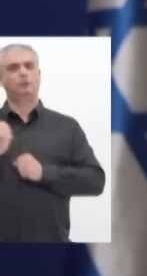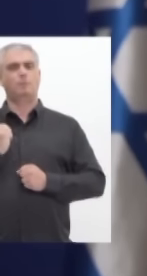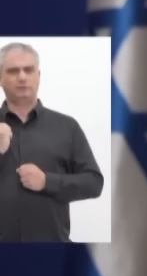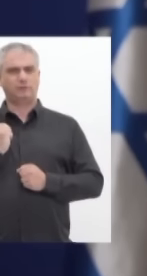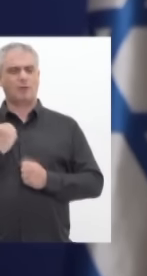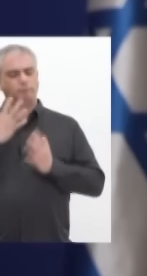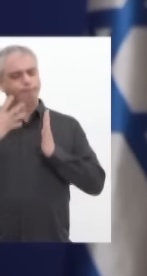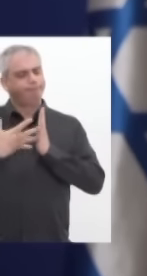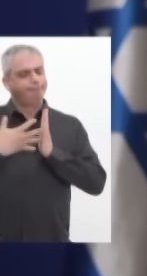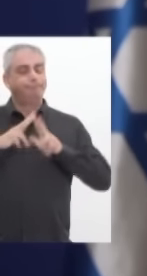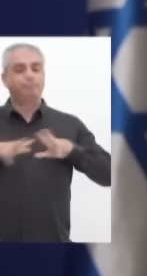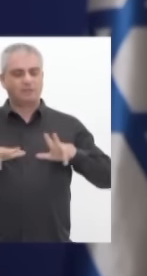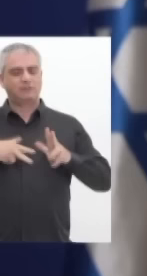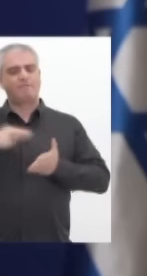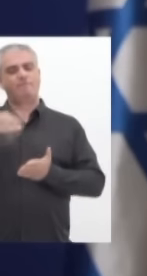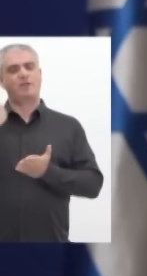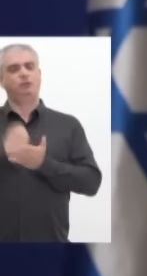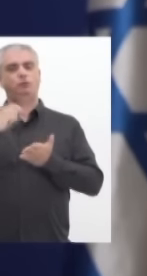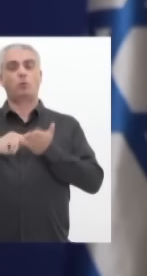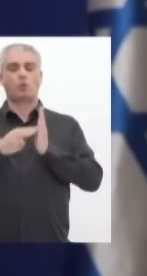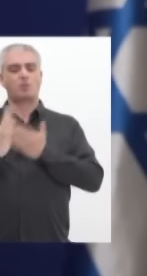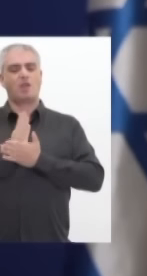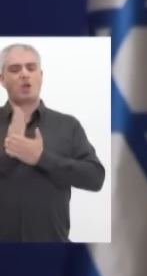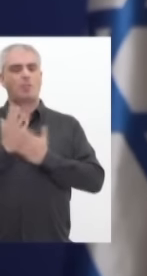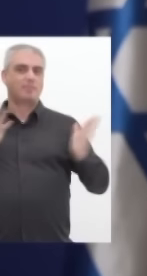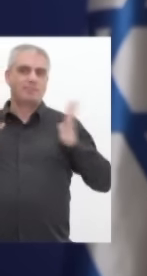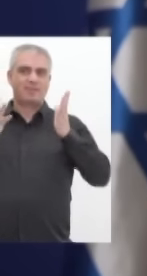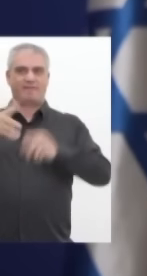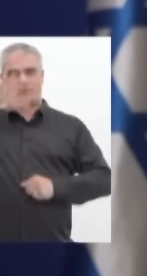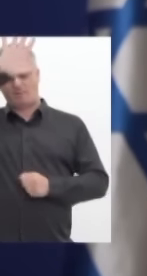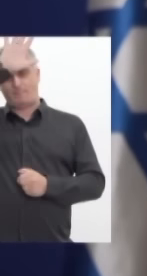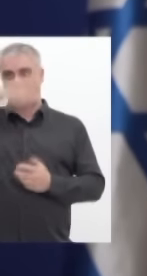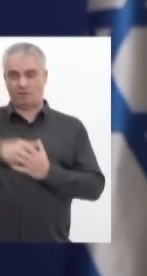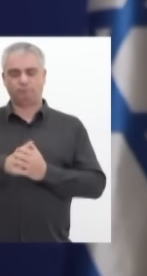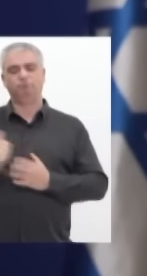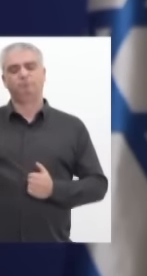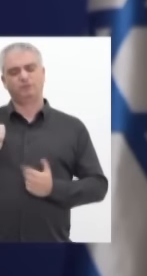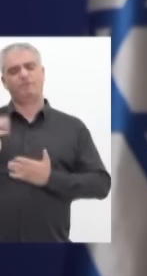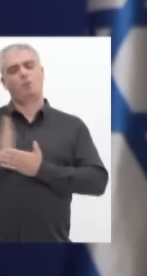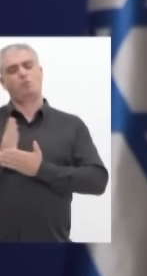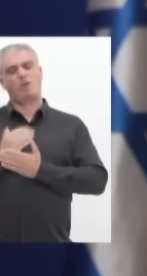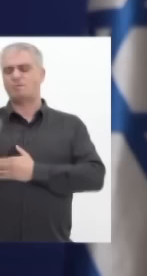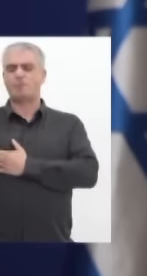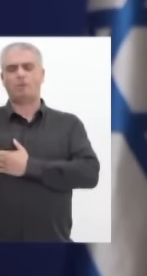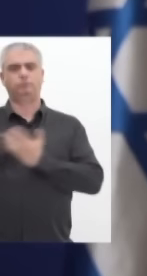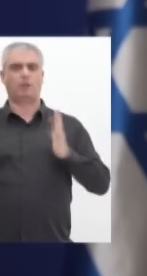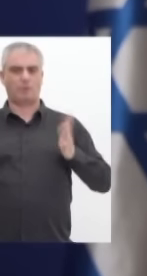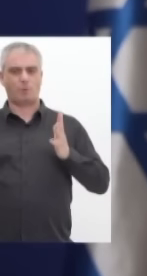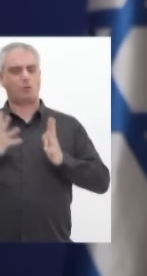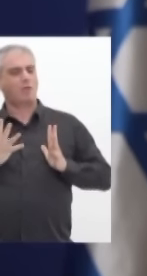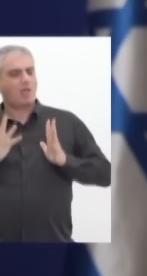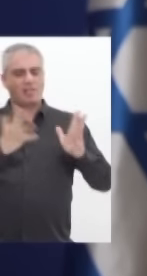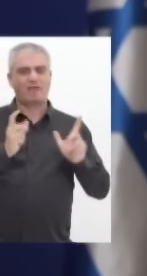geopolítica y desde el punto de vista de todos aquellos que defendemos la democracia lamentablemente es bueno que esto suceda